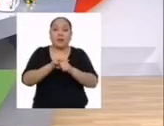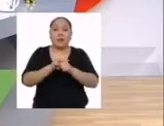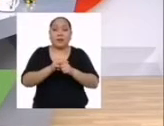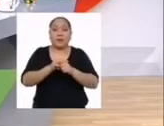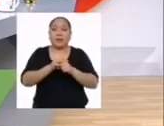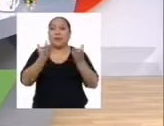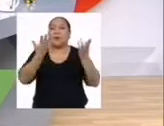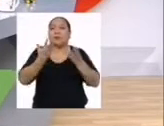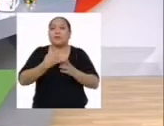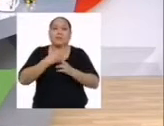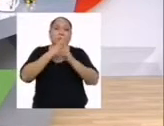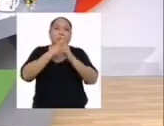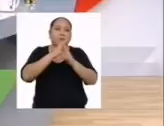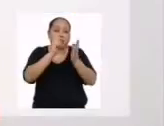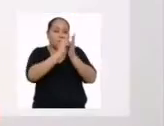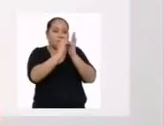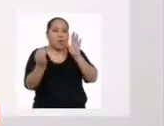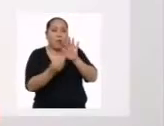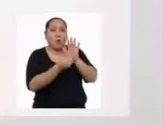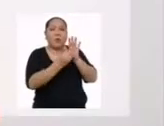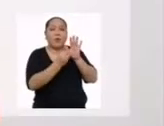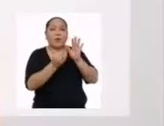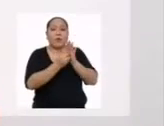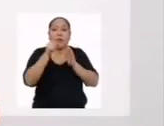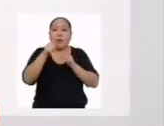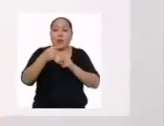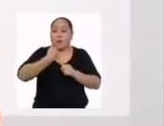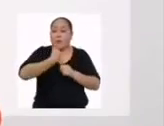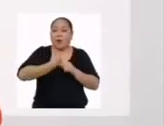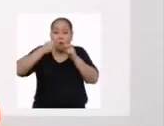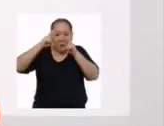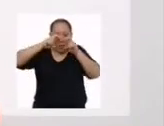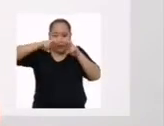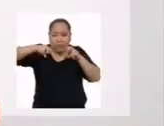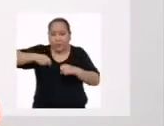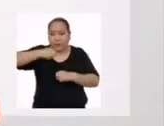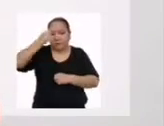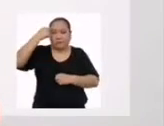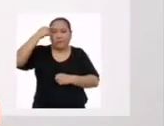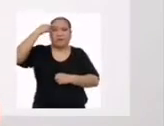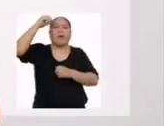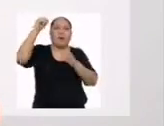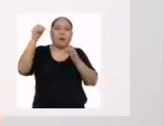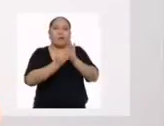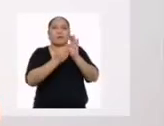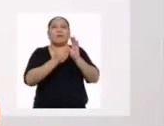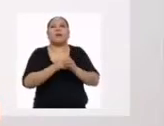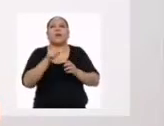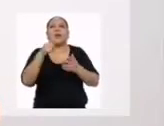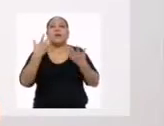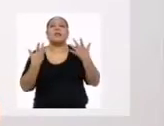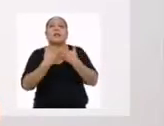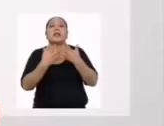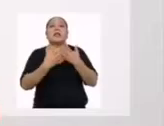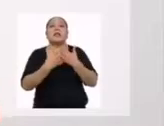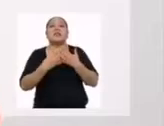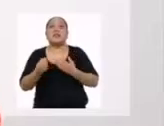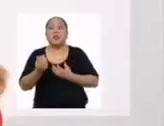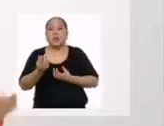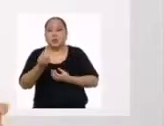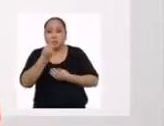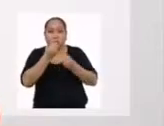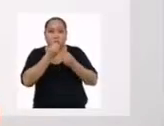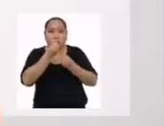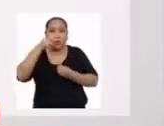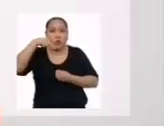a partir del análisis previo. Así es. En este caso se relaciona la nutrición con nuevos conceptos como